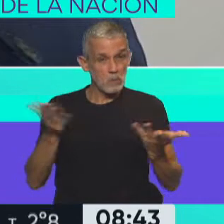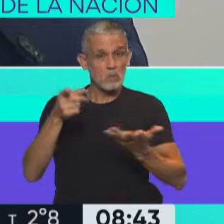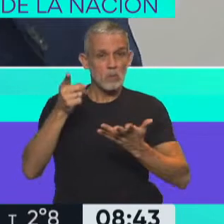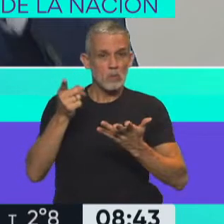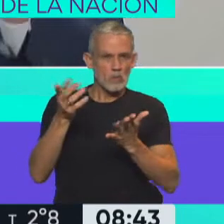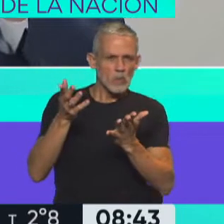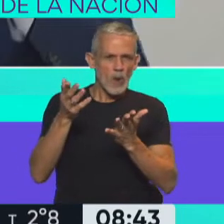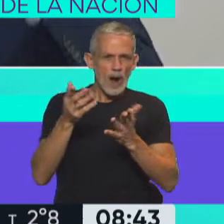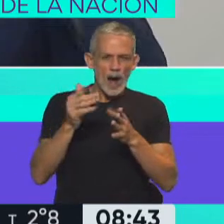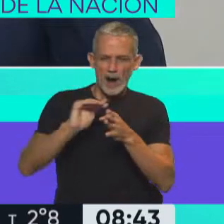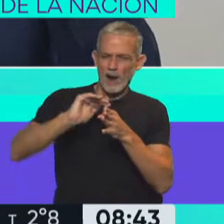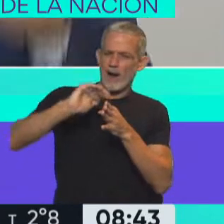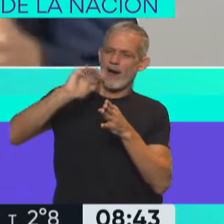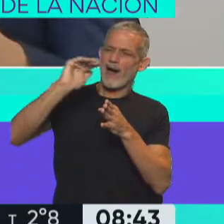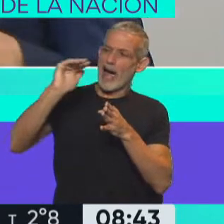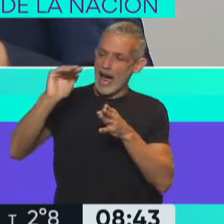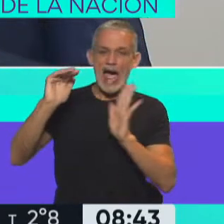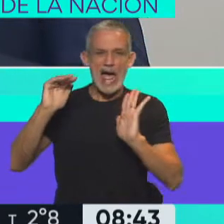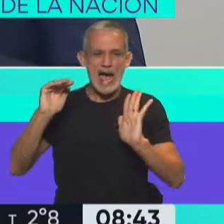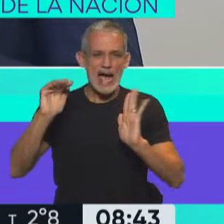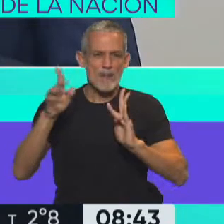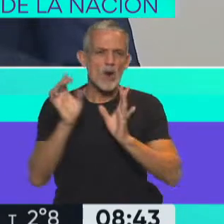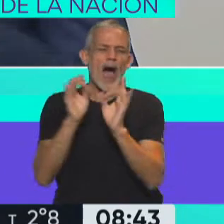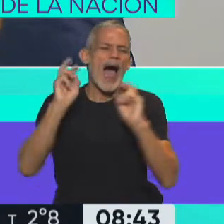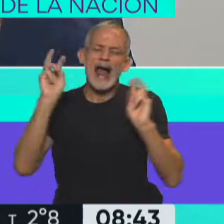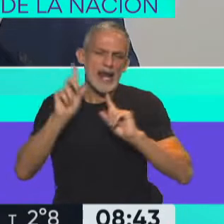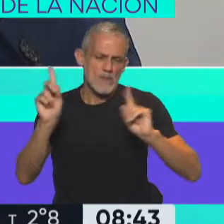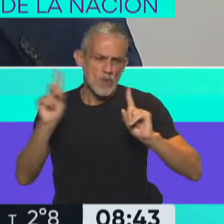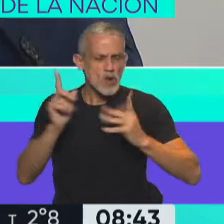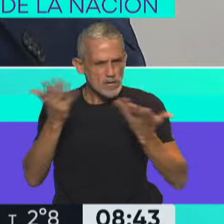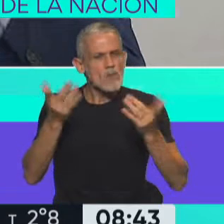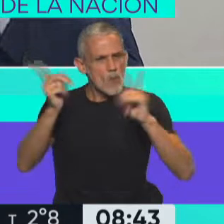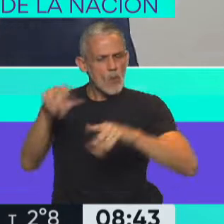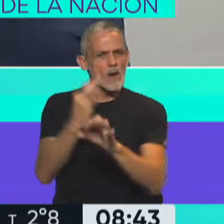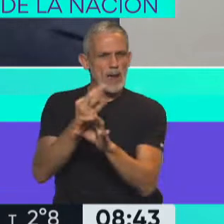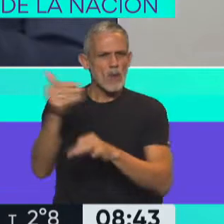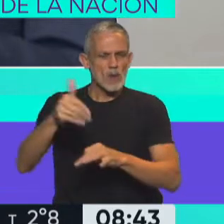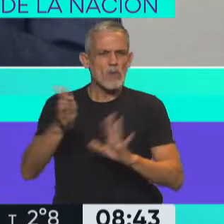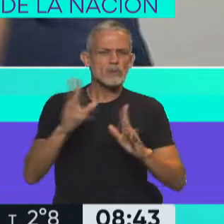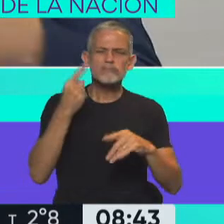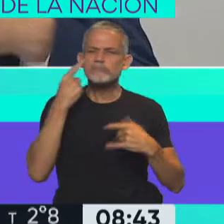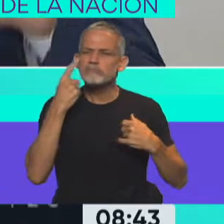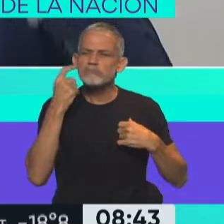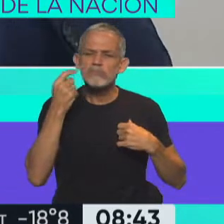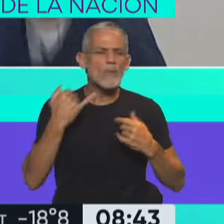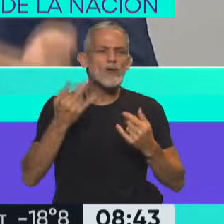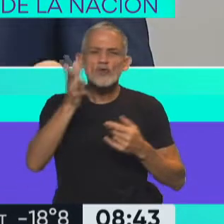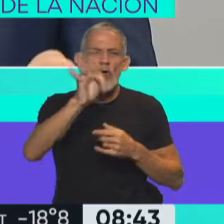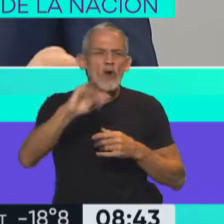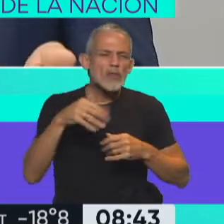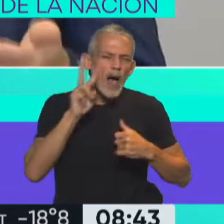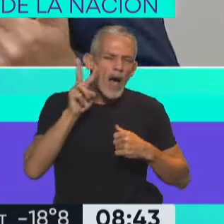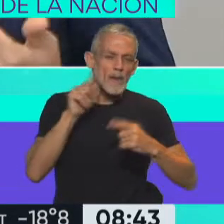en medio o alto riesgo, pero no en situación de alarma epidemiológica. Para nosotros es importante una supervisión diaria para poder lograr